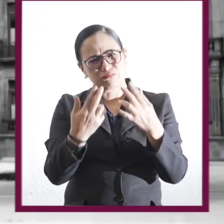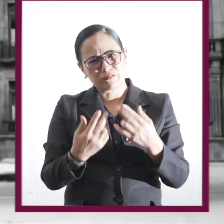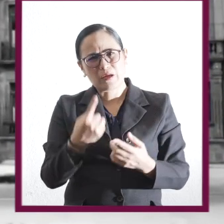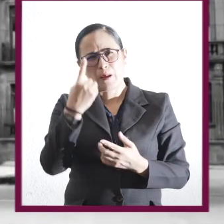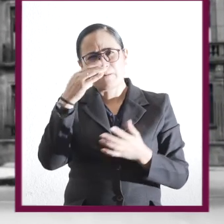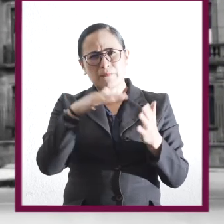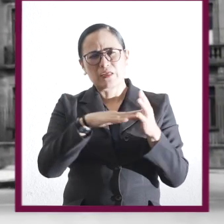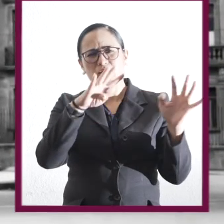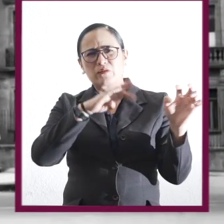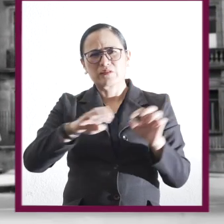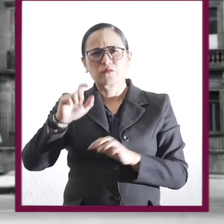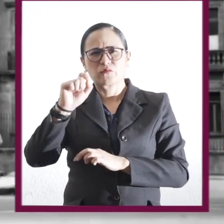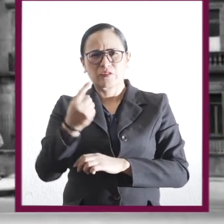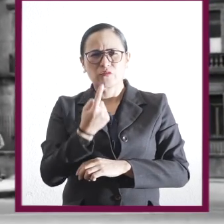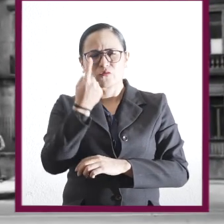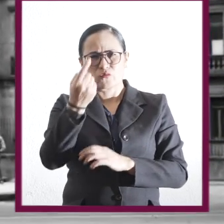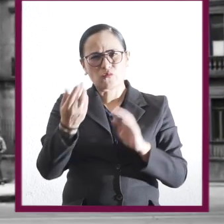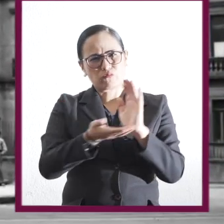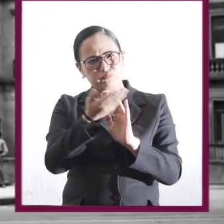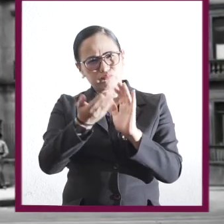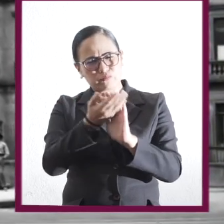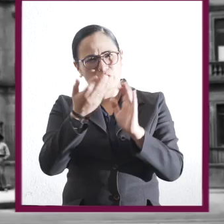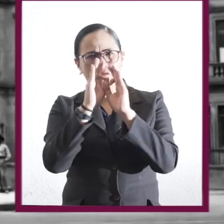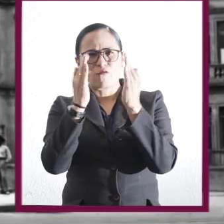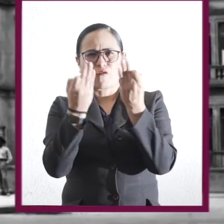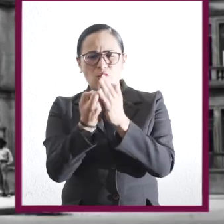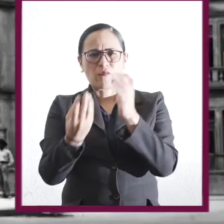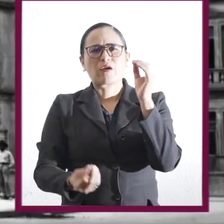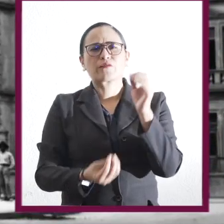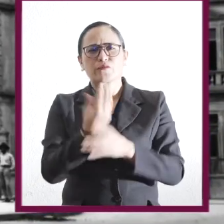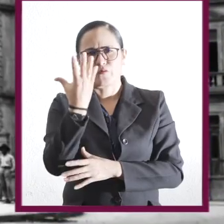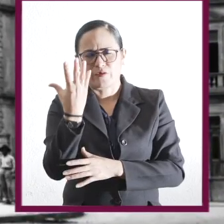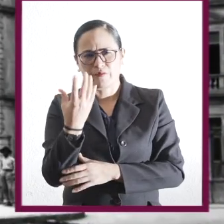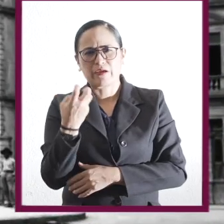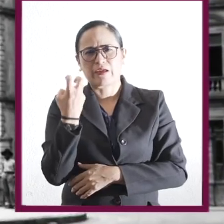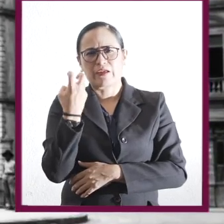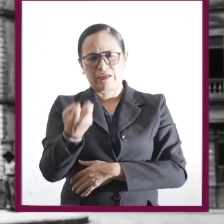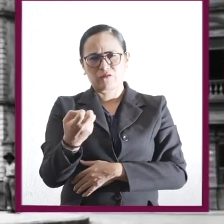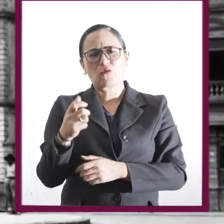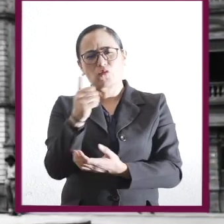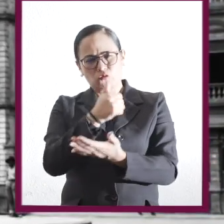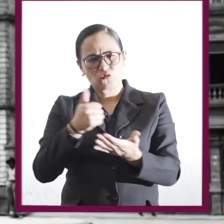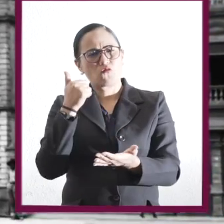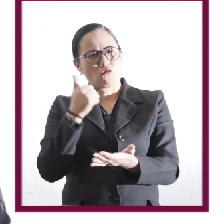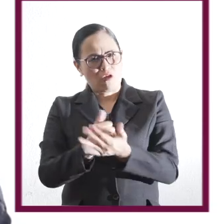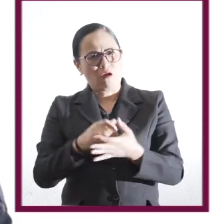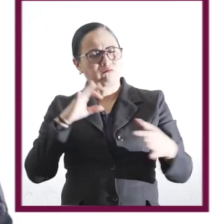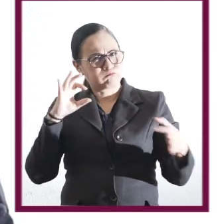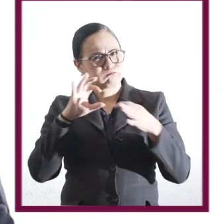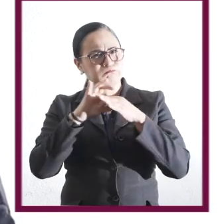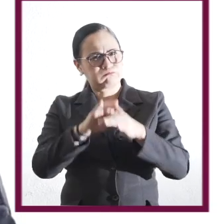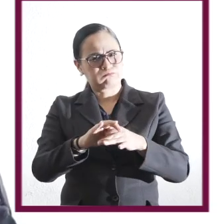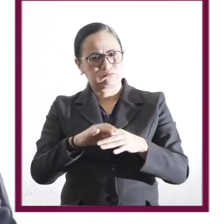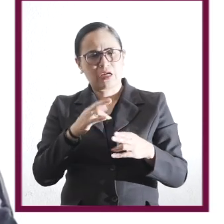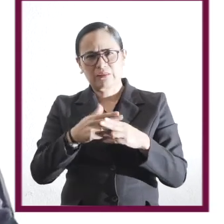en 1921 se reconstruyó con un nuevo diseño, que es una referencia capitalina hasta la fecha.